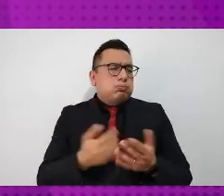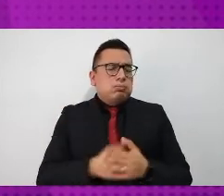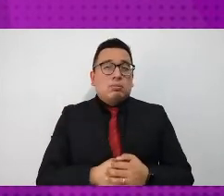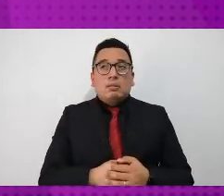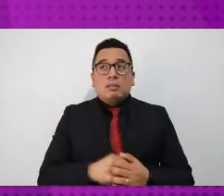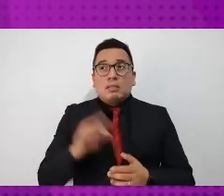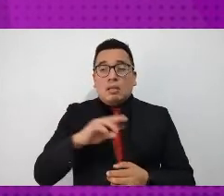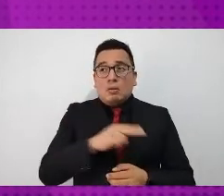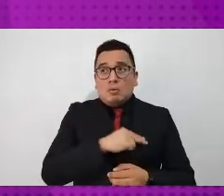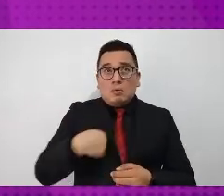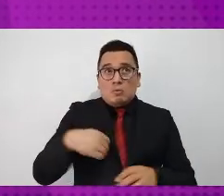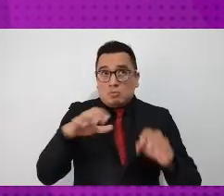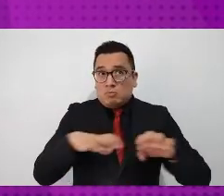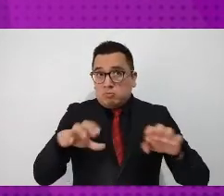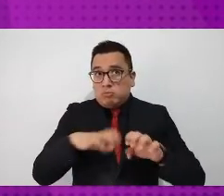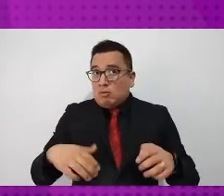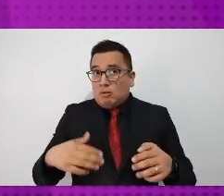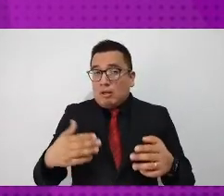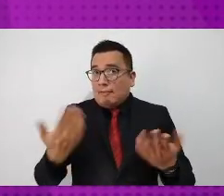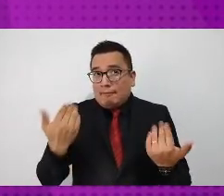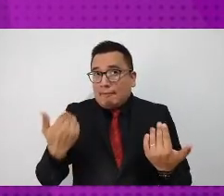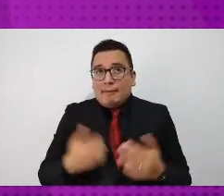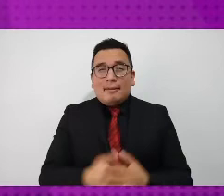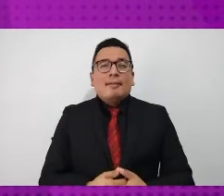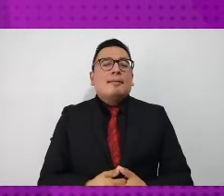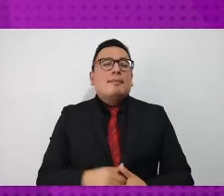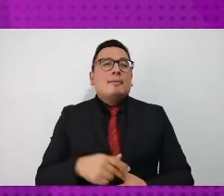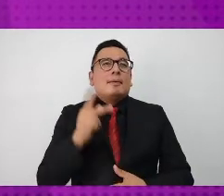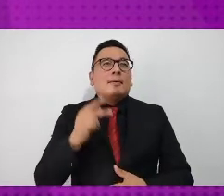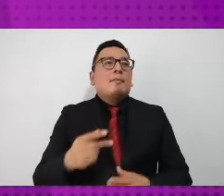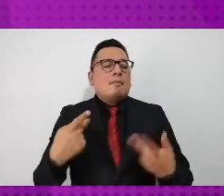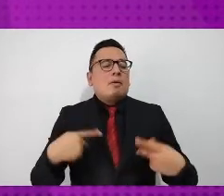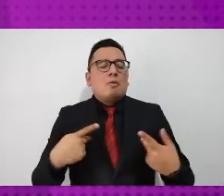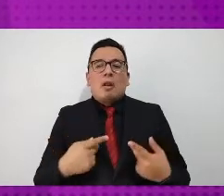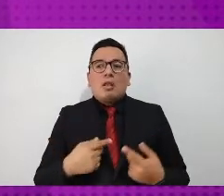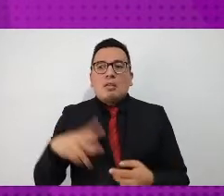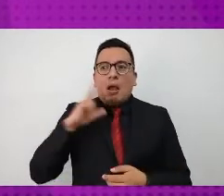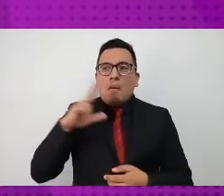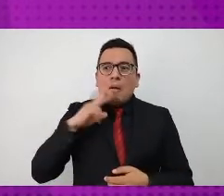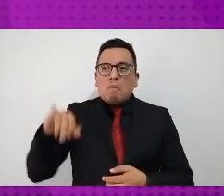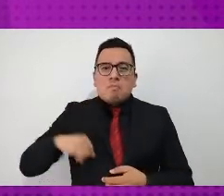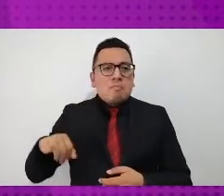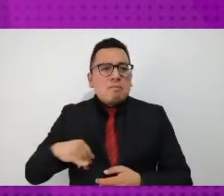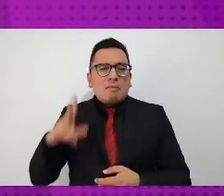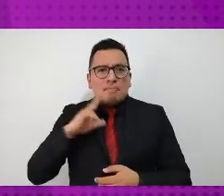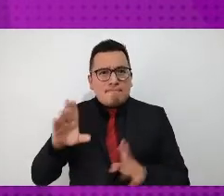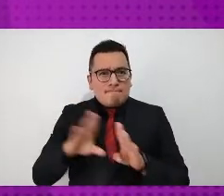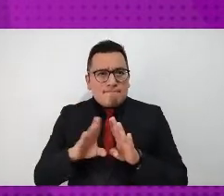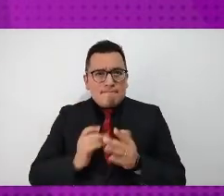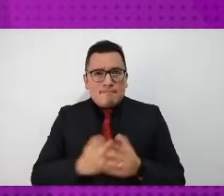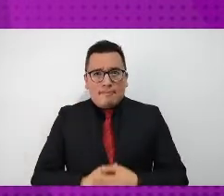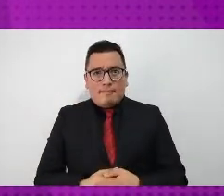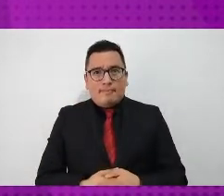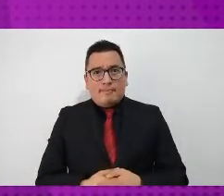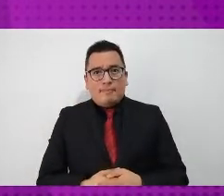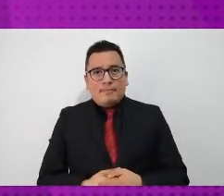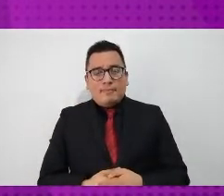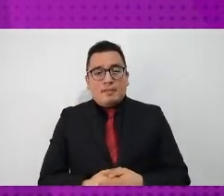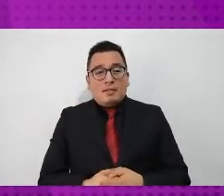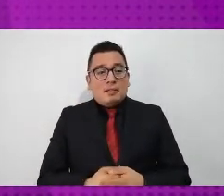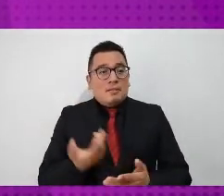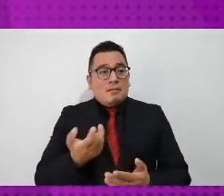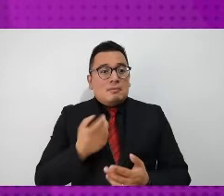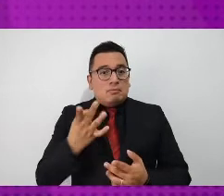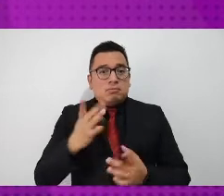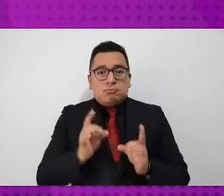siquiera tener urnas electrónicas en la entidad la ciudadanía ya volteaba a ver a mecanismos y que en medio de una